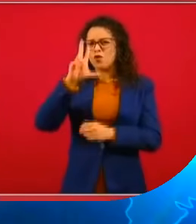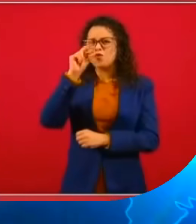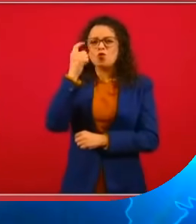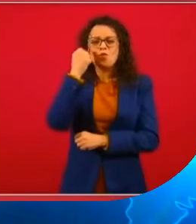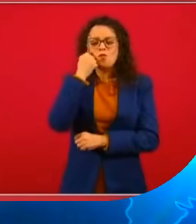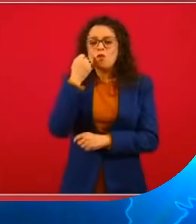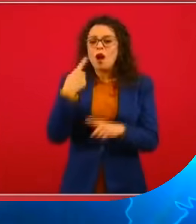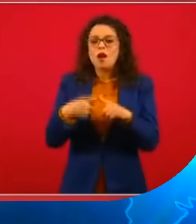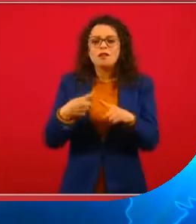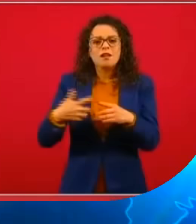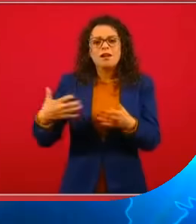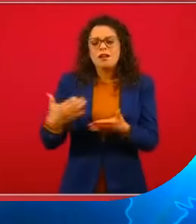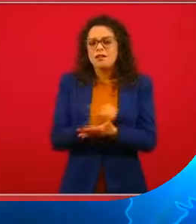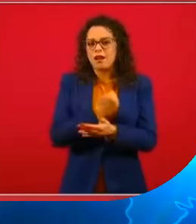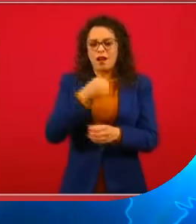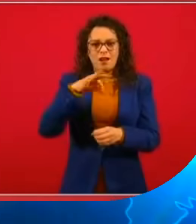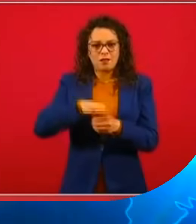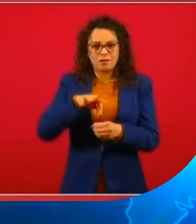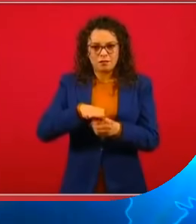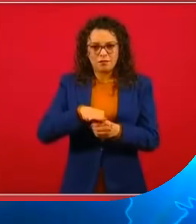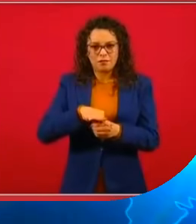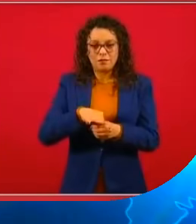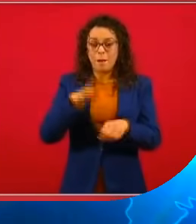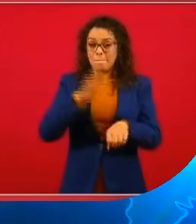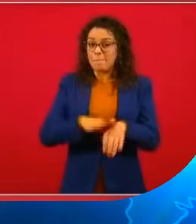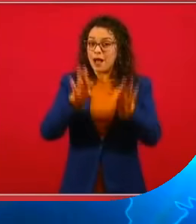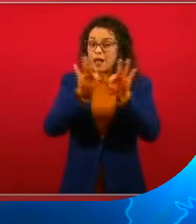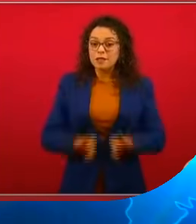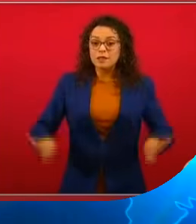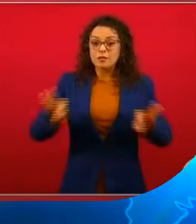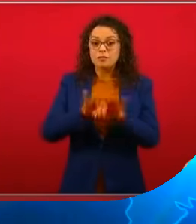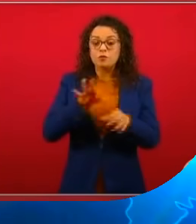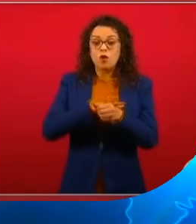que lo que importa es que se respete la voluntad del pueblo.